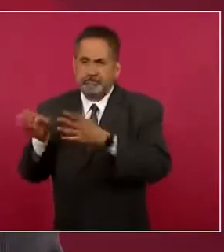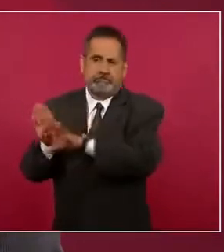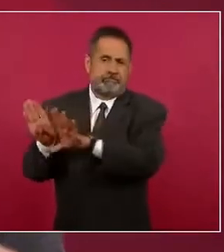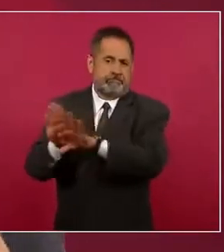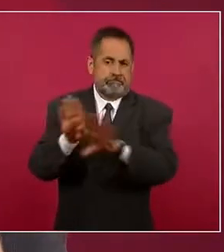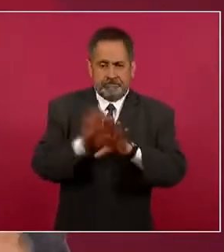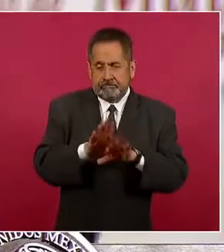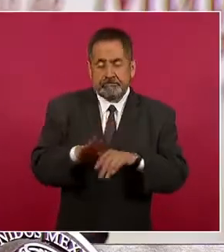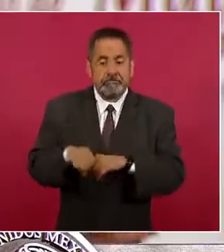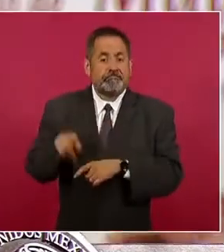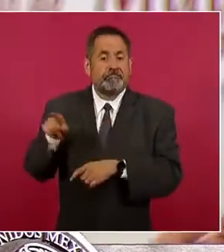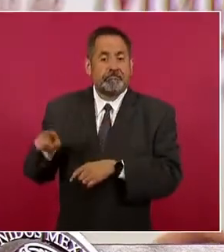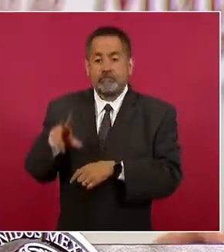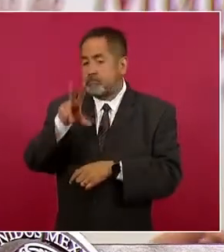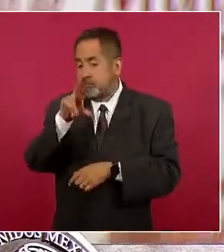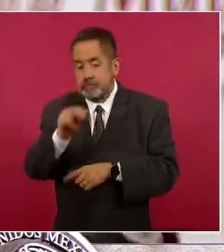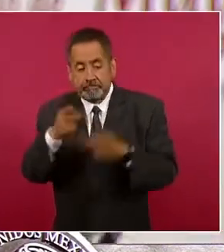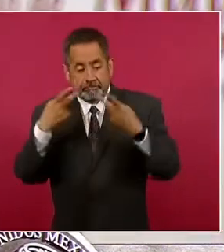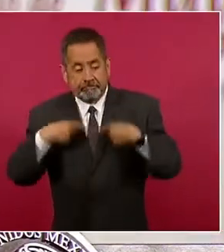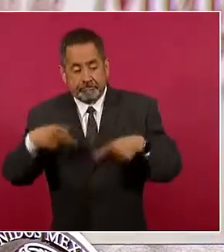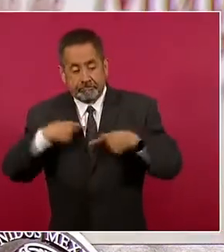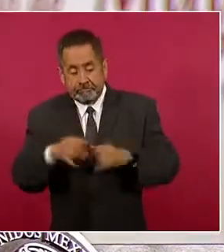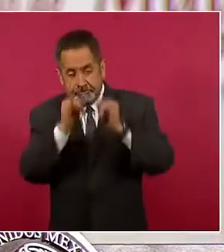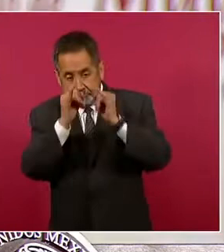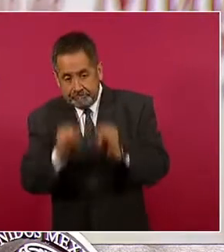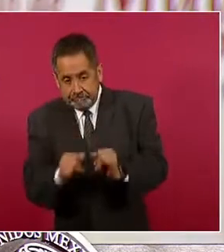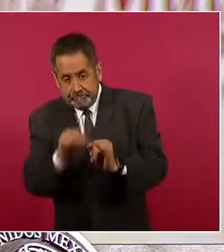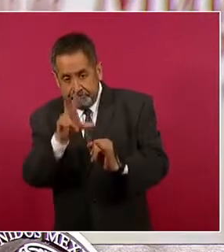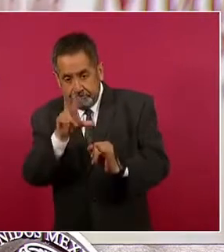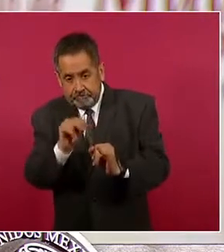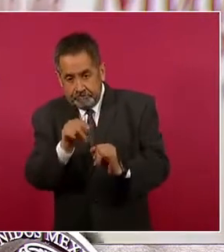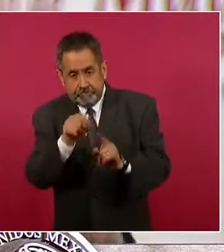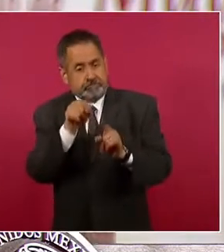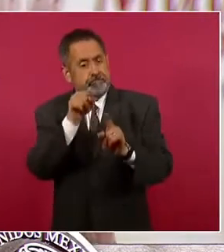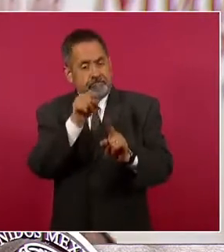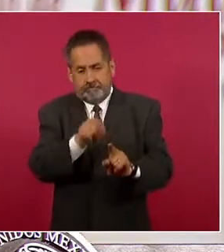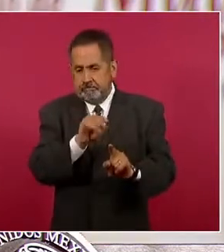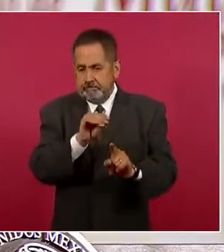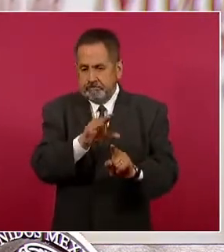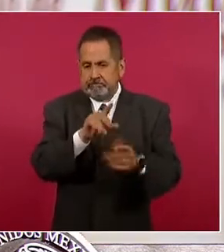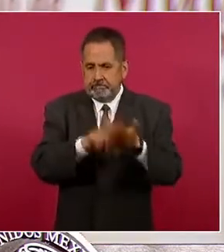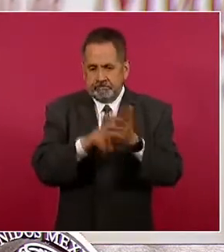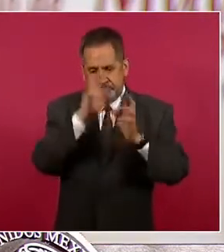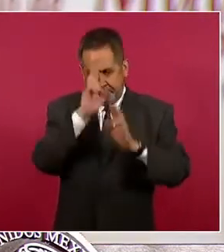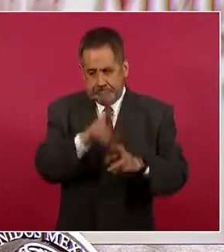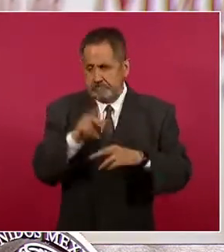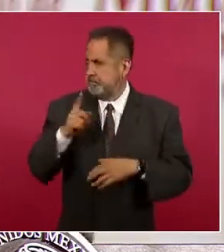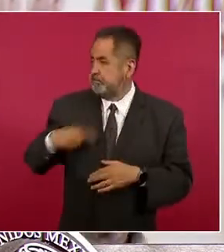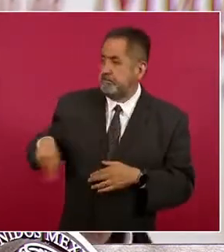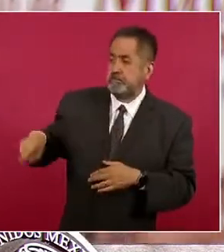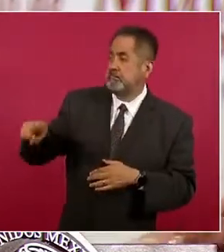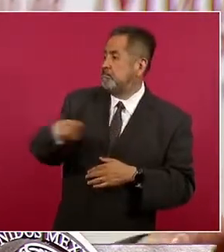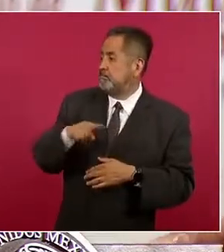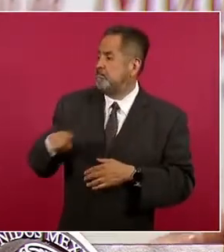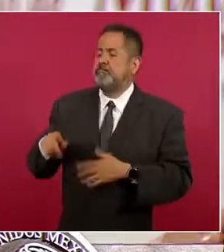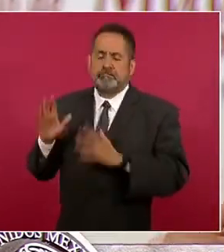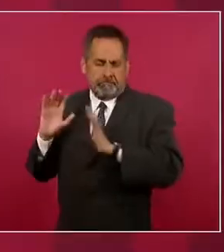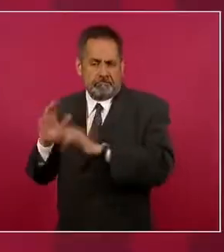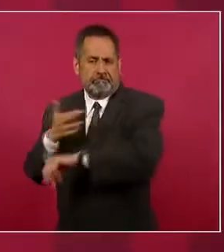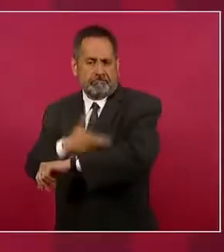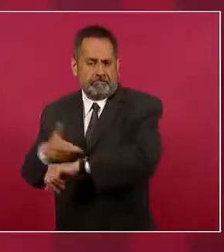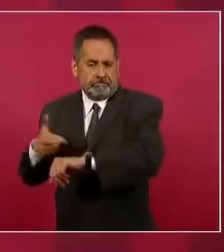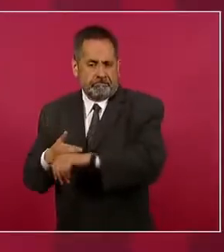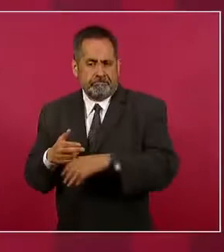etcétera. No a las personas. Las personas son sujetos de la solución en la medida en que se convencen de ser parte de la